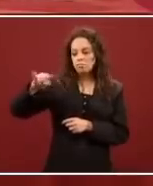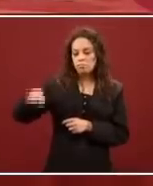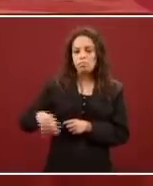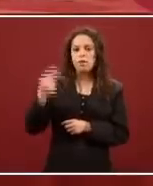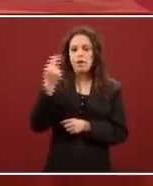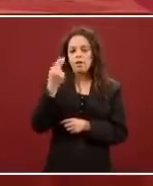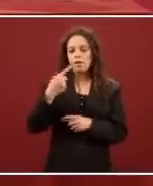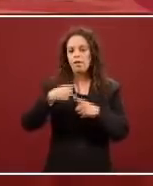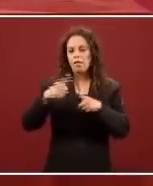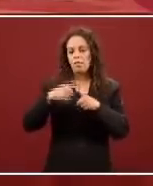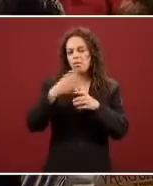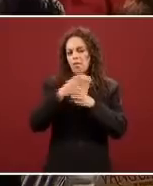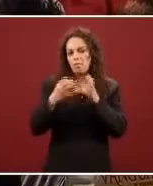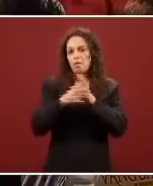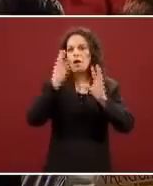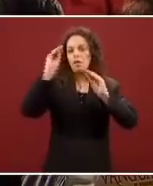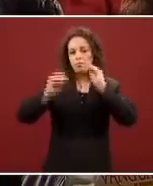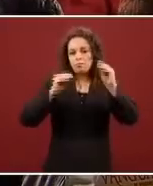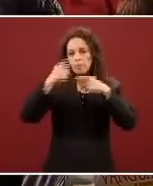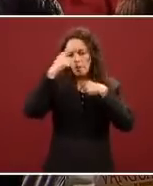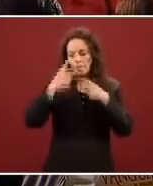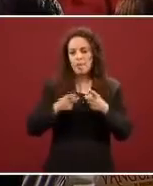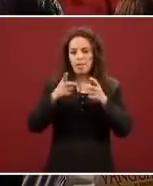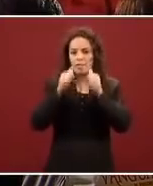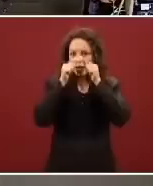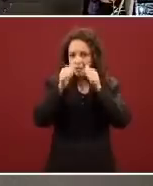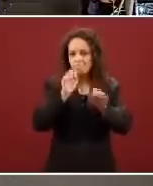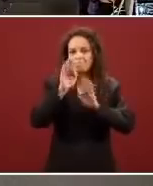para poderlas atender.